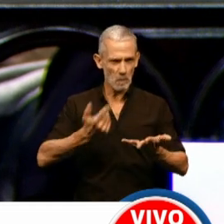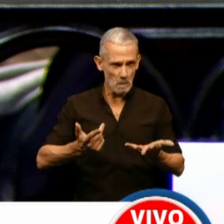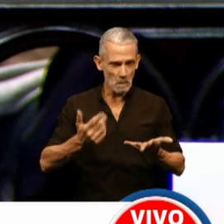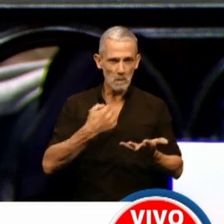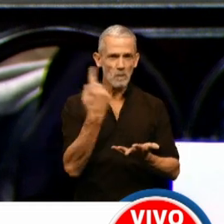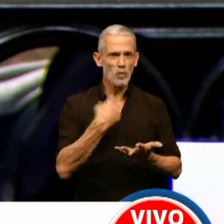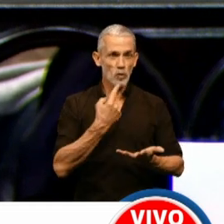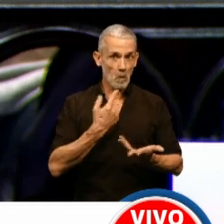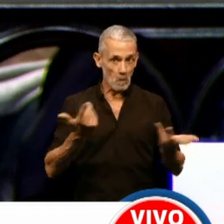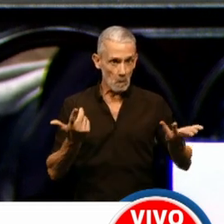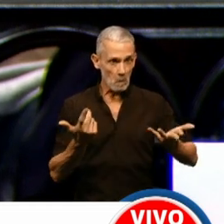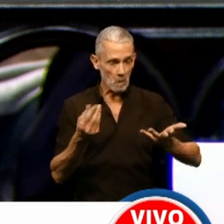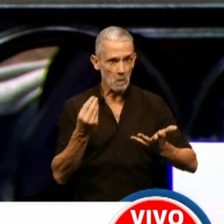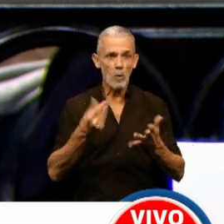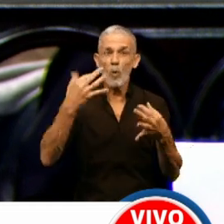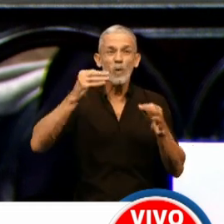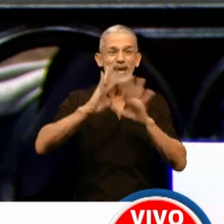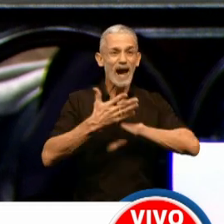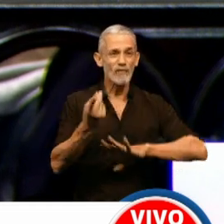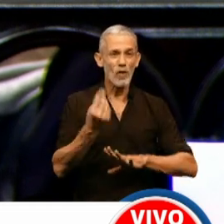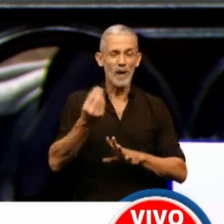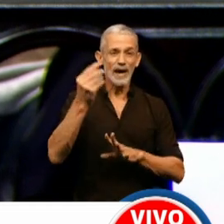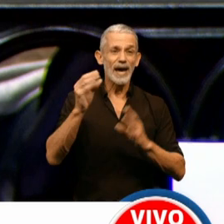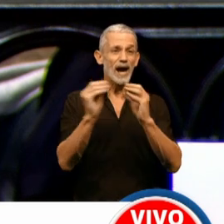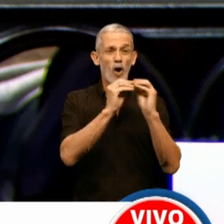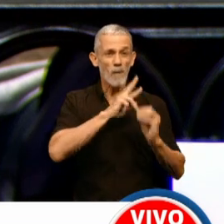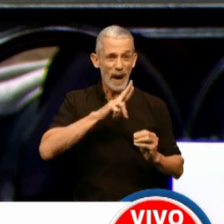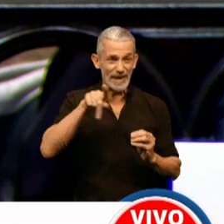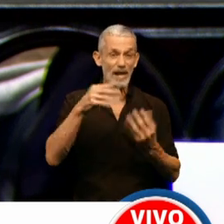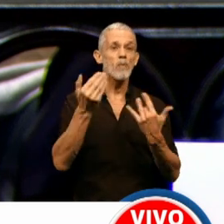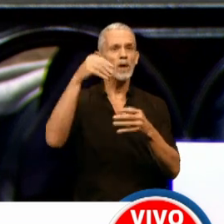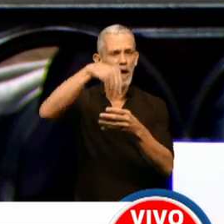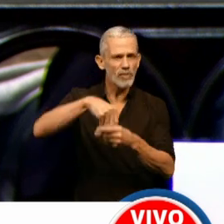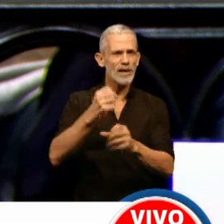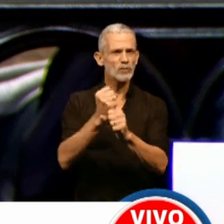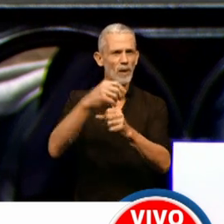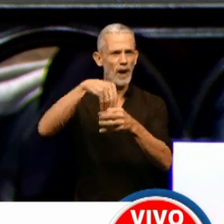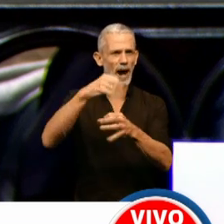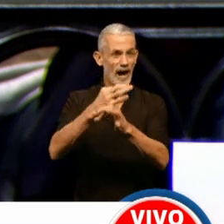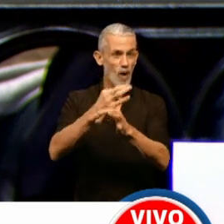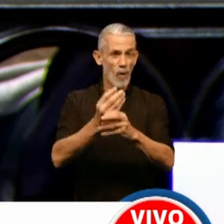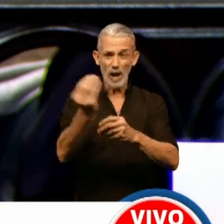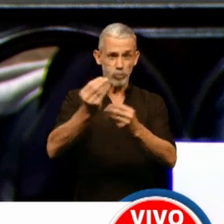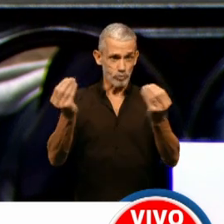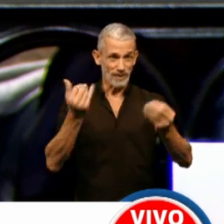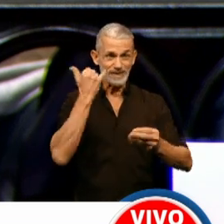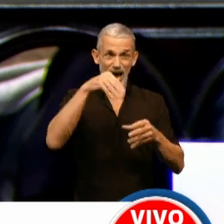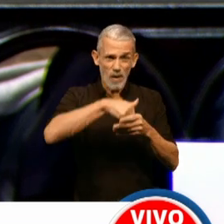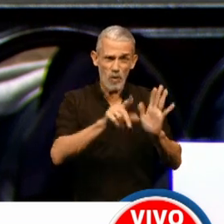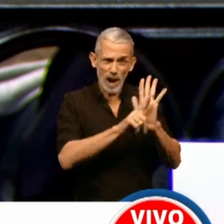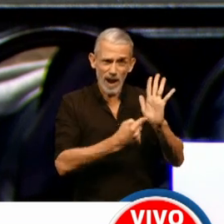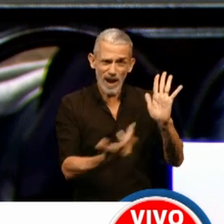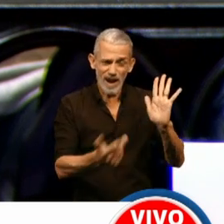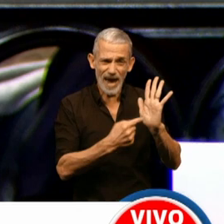nosotras decíamos que la única manera de que las compañeras pudieran ser parte de ese cupo que ya estaba agotado